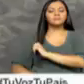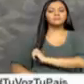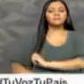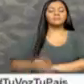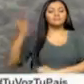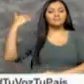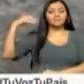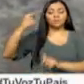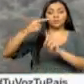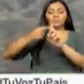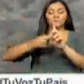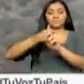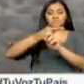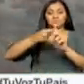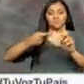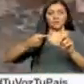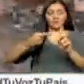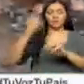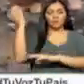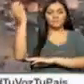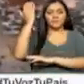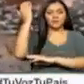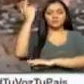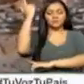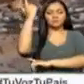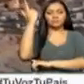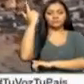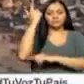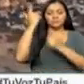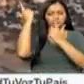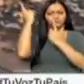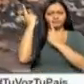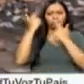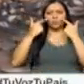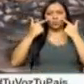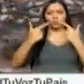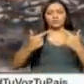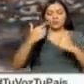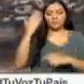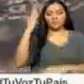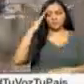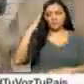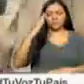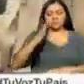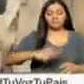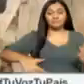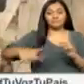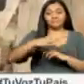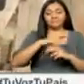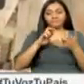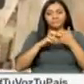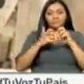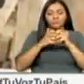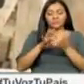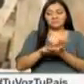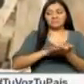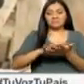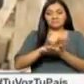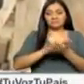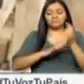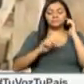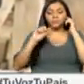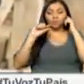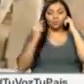Desde hace un mes y medio rige el estado de excepción en Morona, Santiago, debido al tenso panorama de esa localidad, pues un grupo